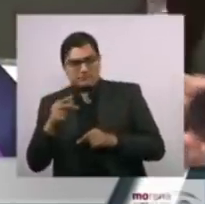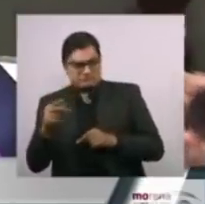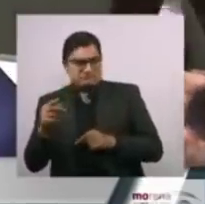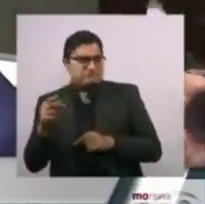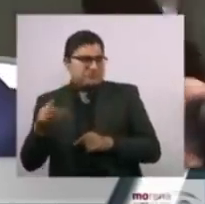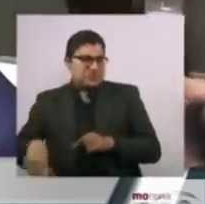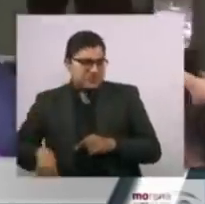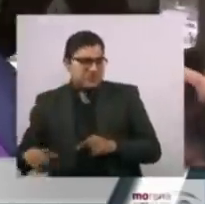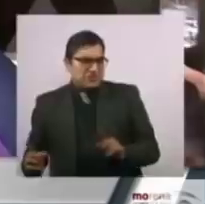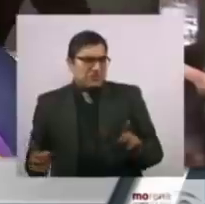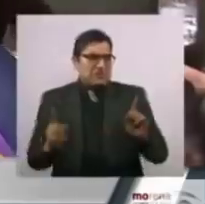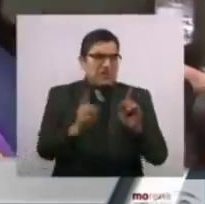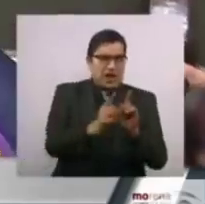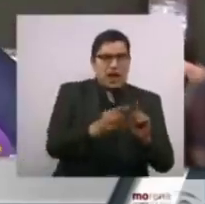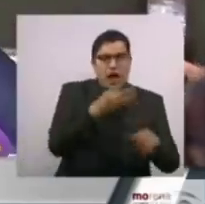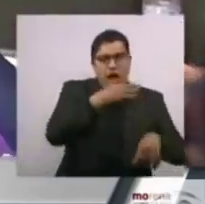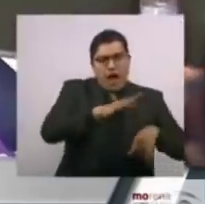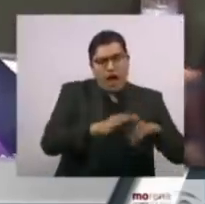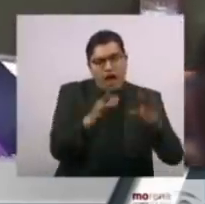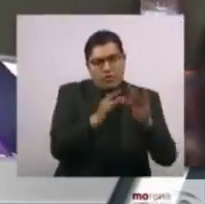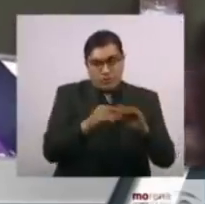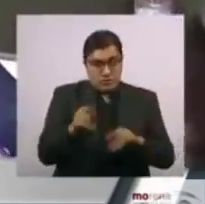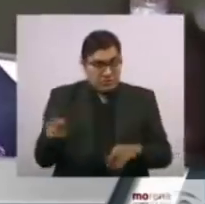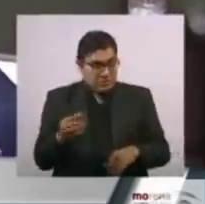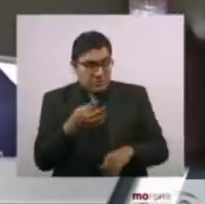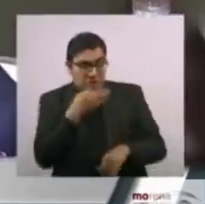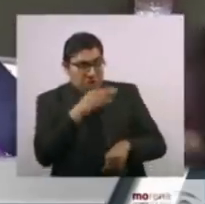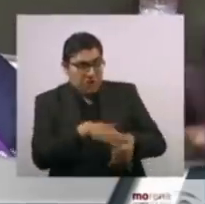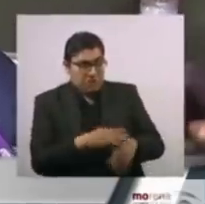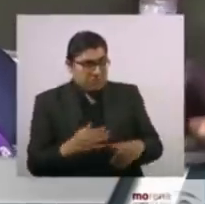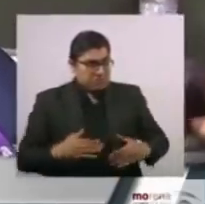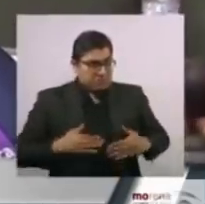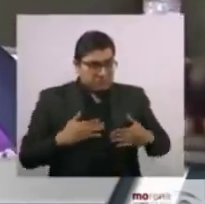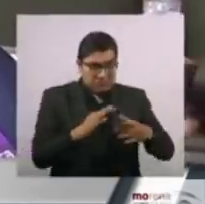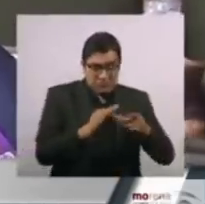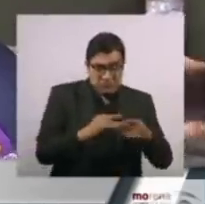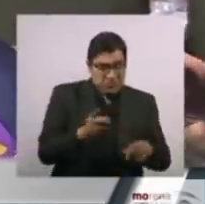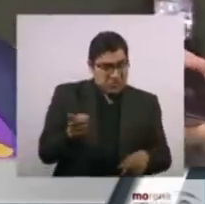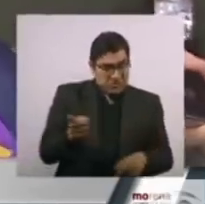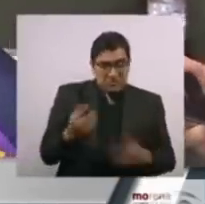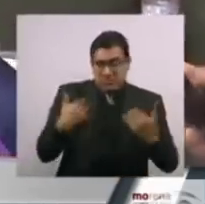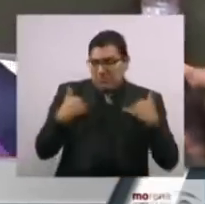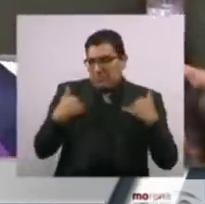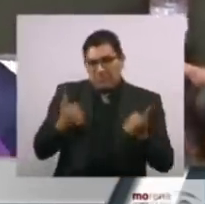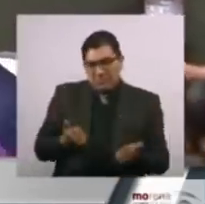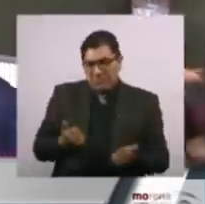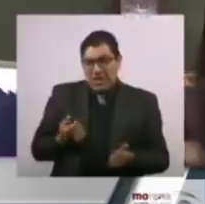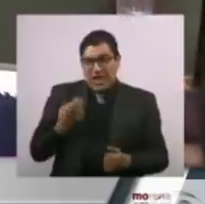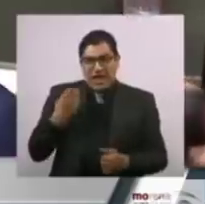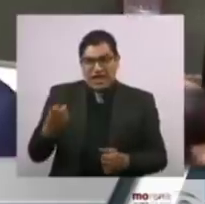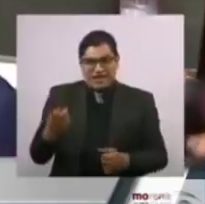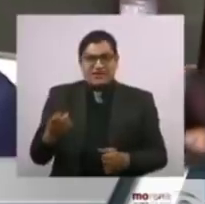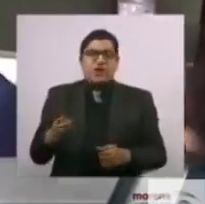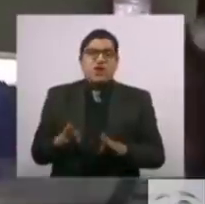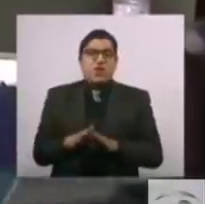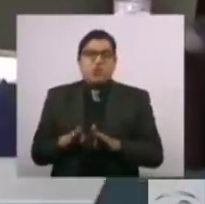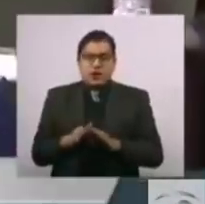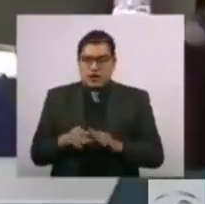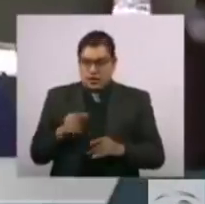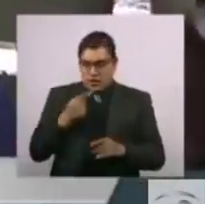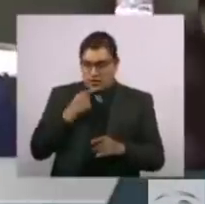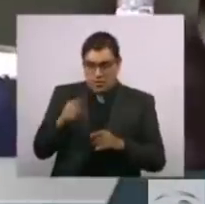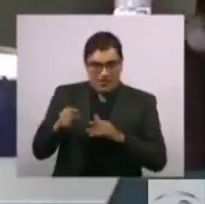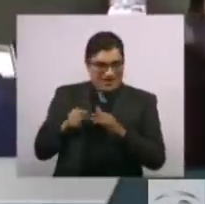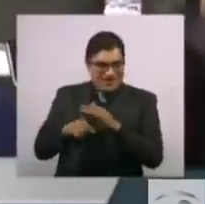sección instructora. Si no declara, se entenderá que las